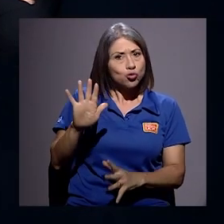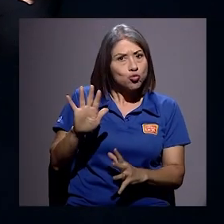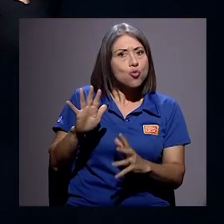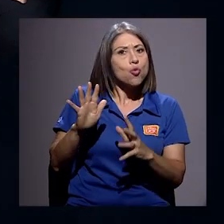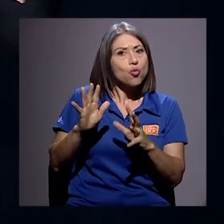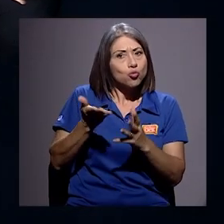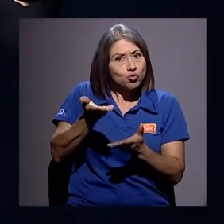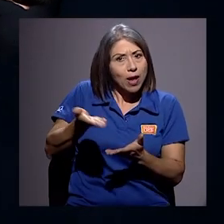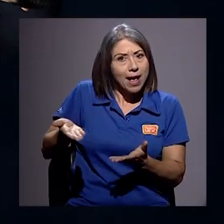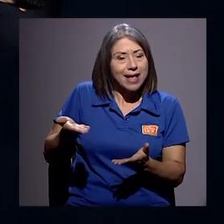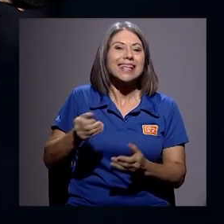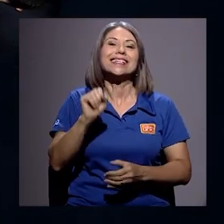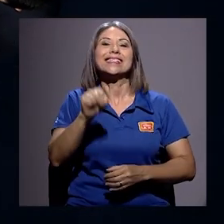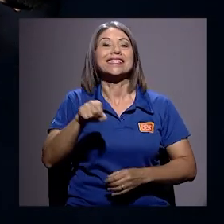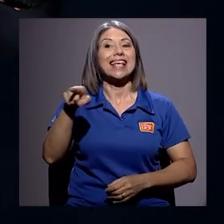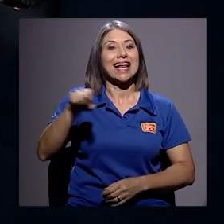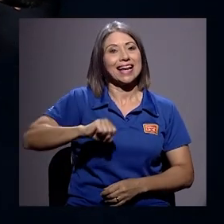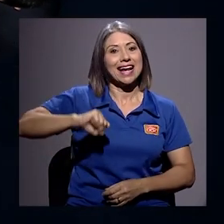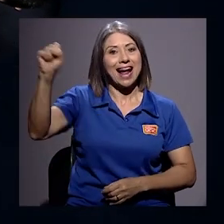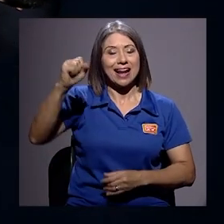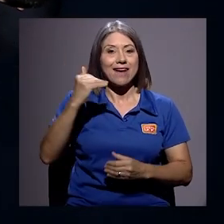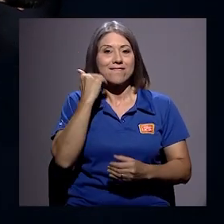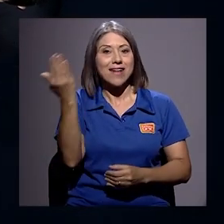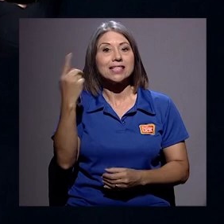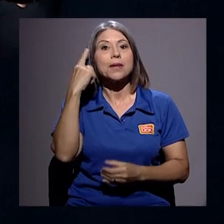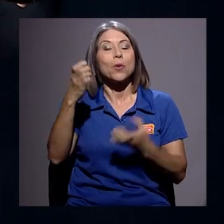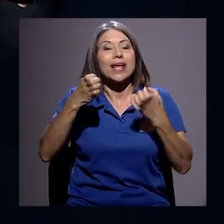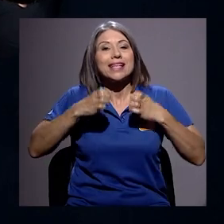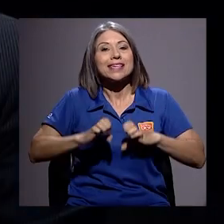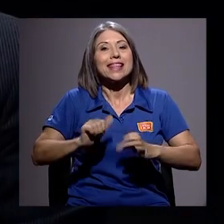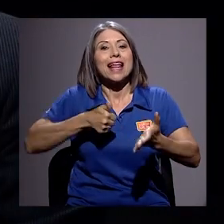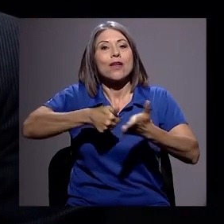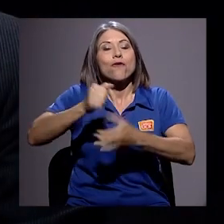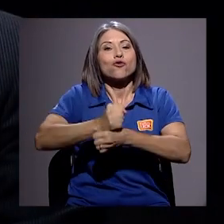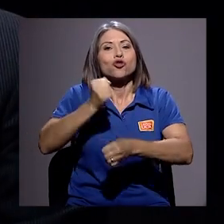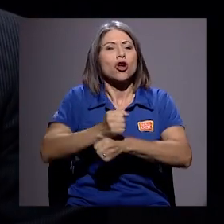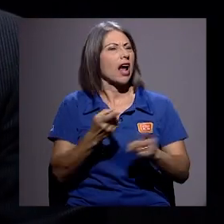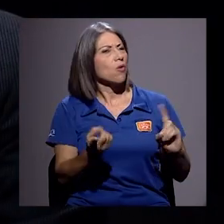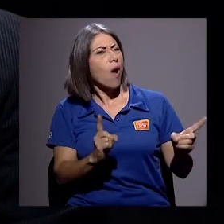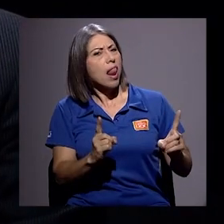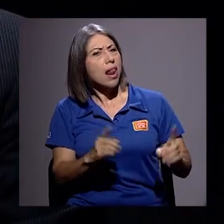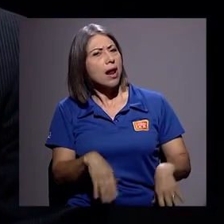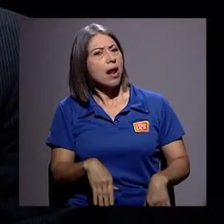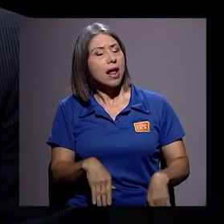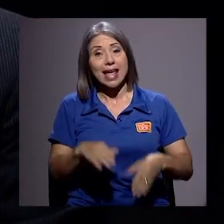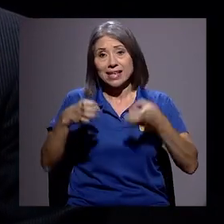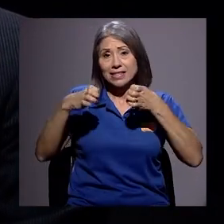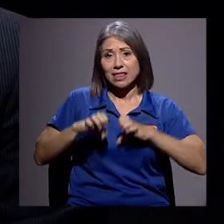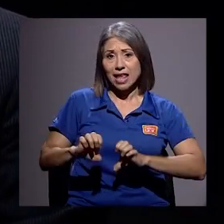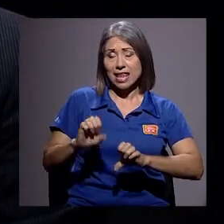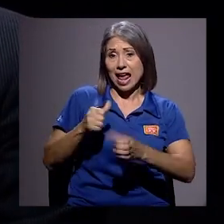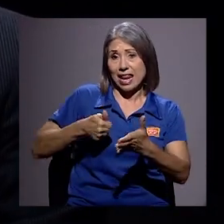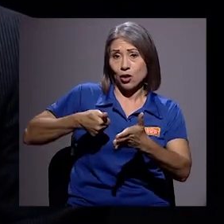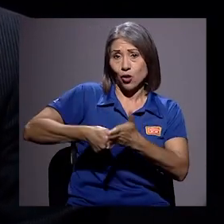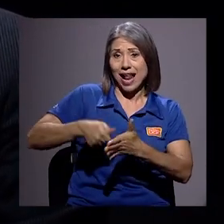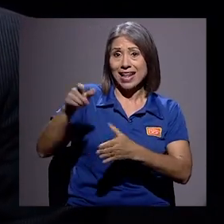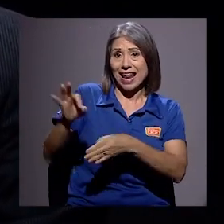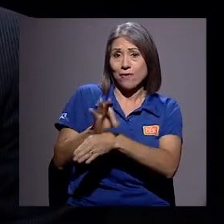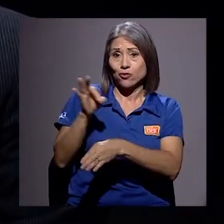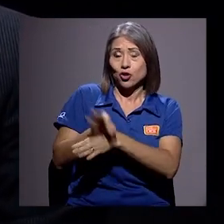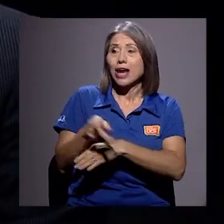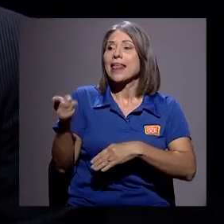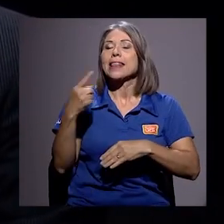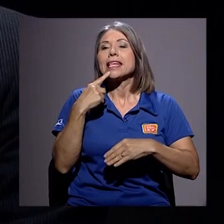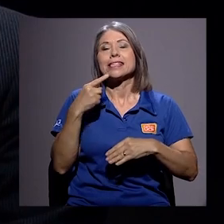maquinaria si gana fácil porque ha diseñado una estrategia electoral que le funciona cuál es la estrategia que el electoral que le funciona es yo tengo un